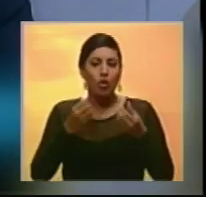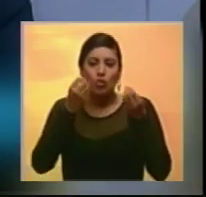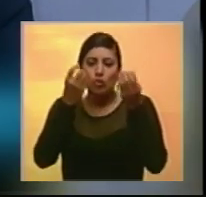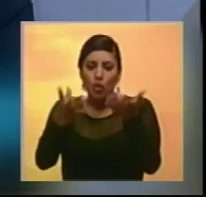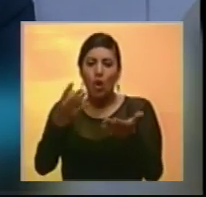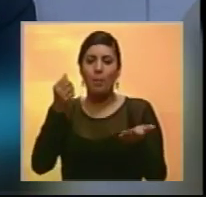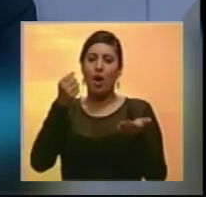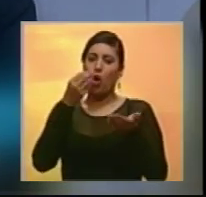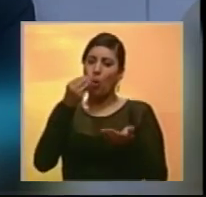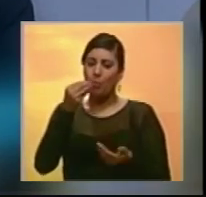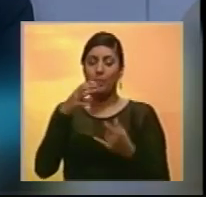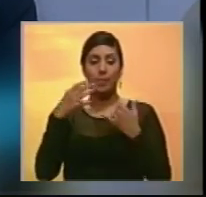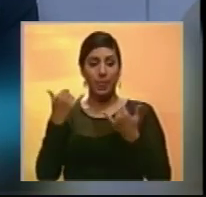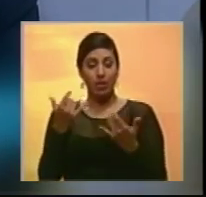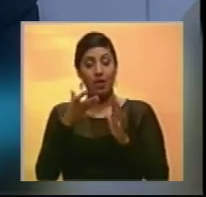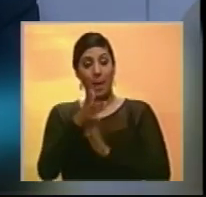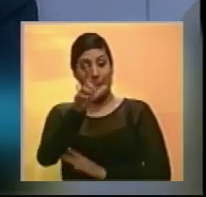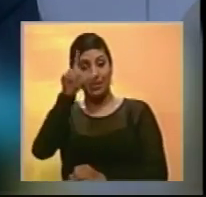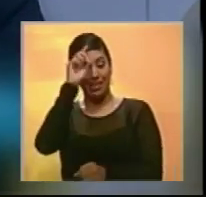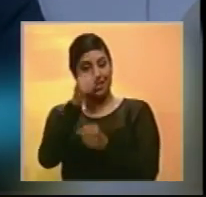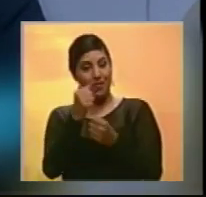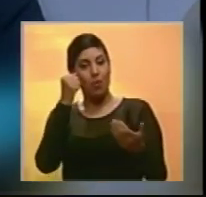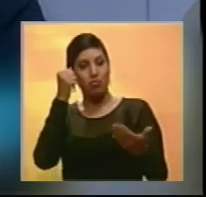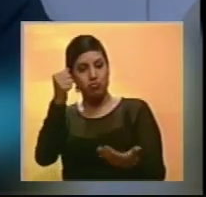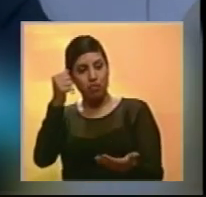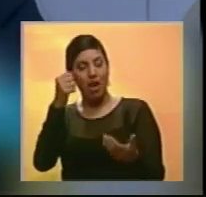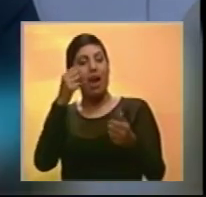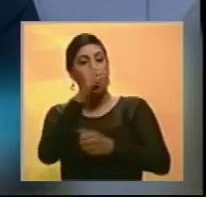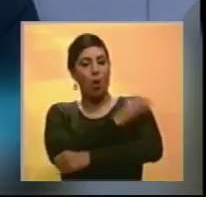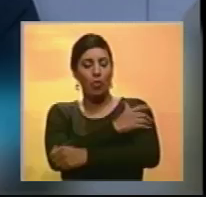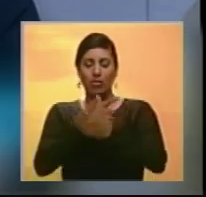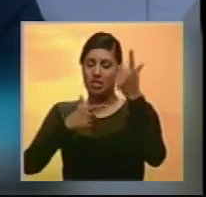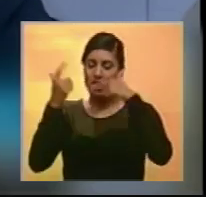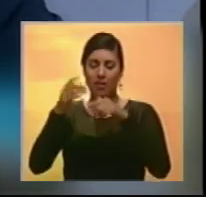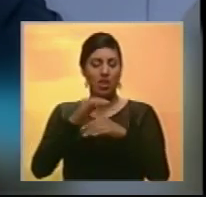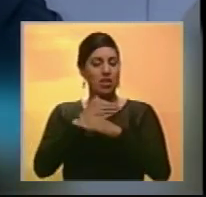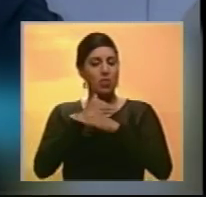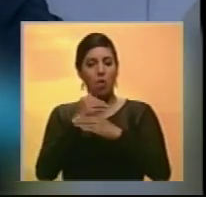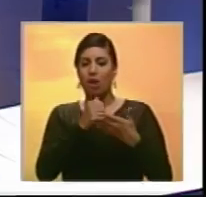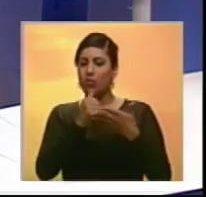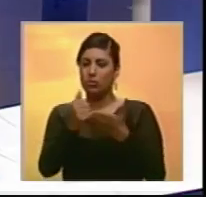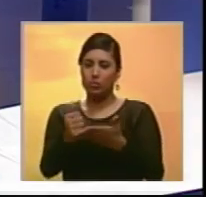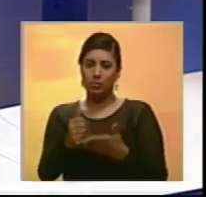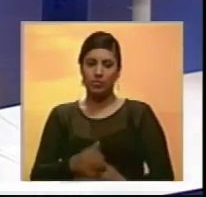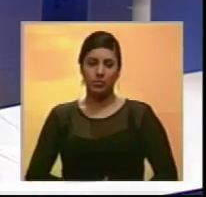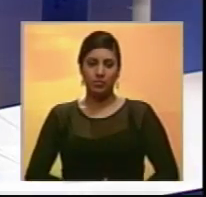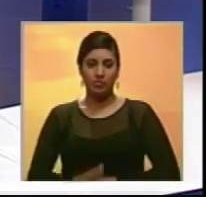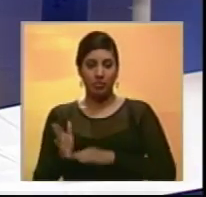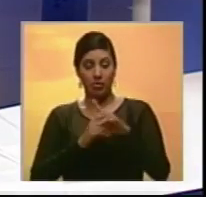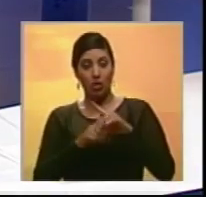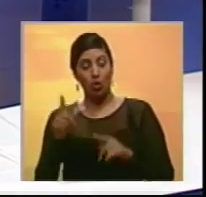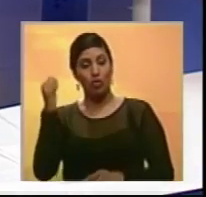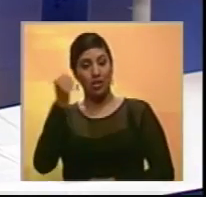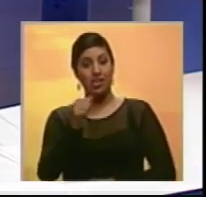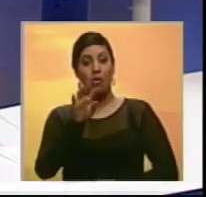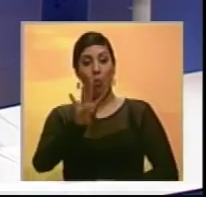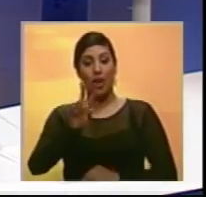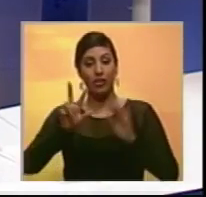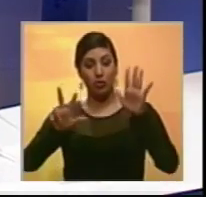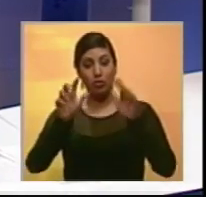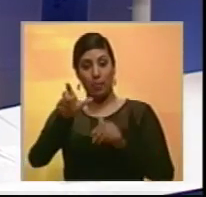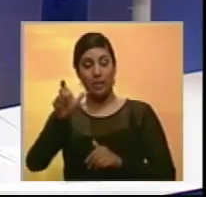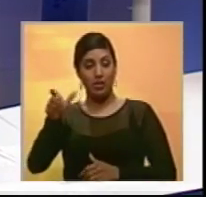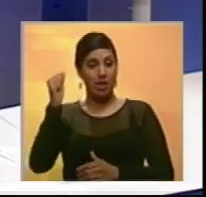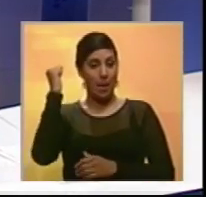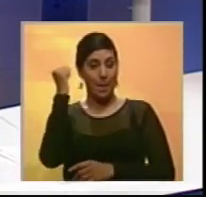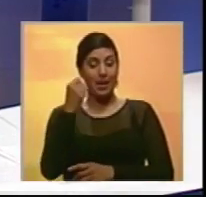dirigente reiteró que los CLAP operan en favor de chavistas, opositores y neutrales. Vamos con sucesos. 48 cadáveres se